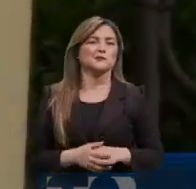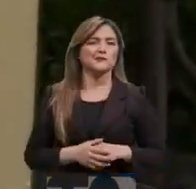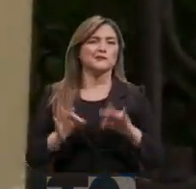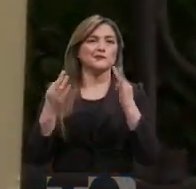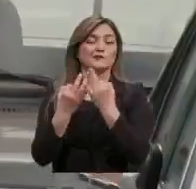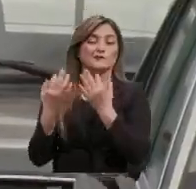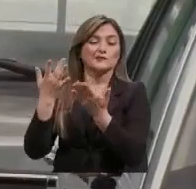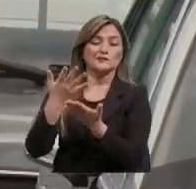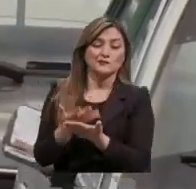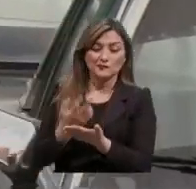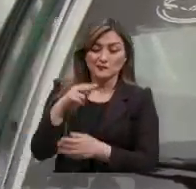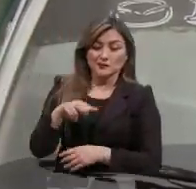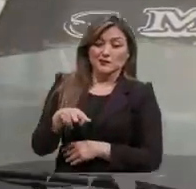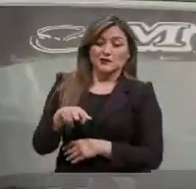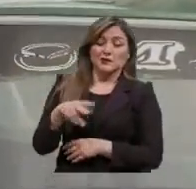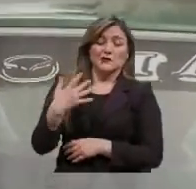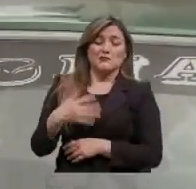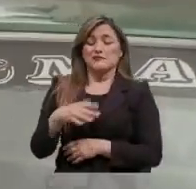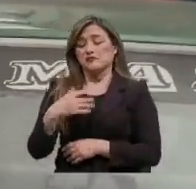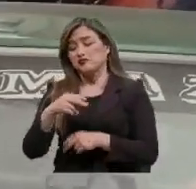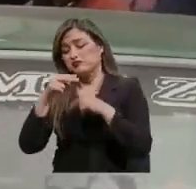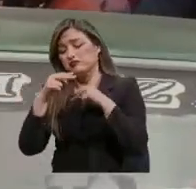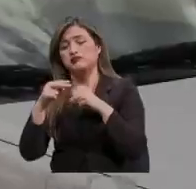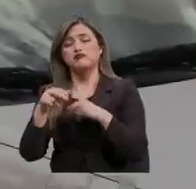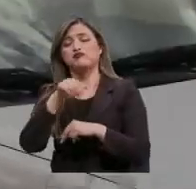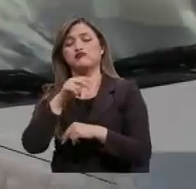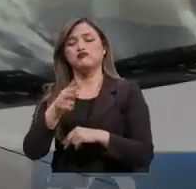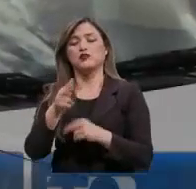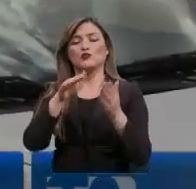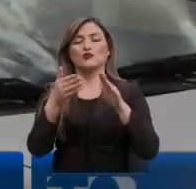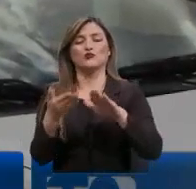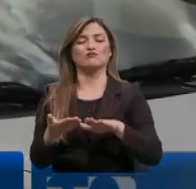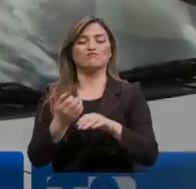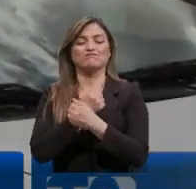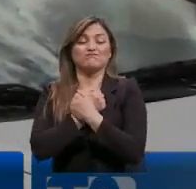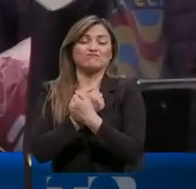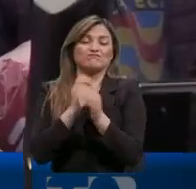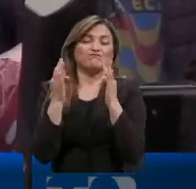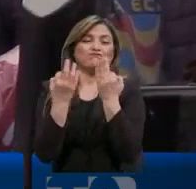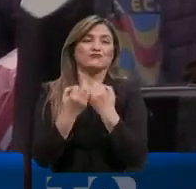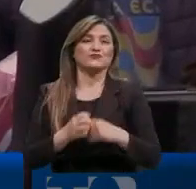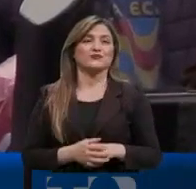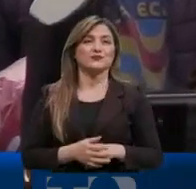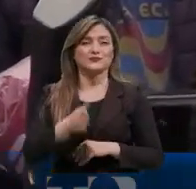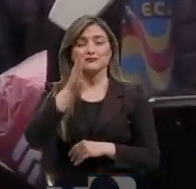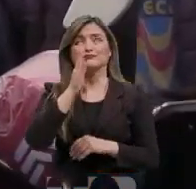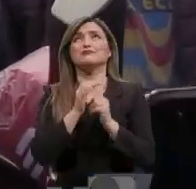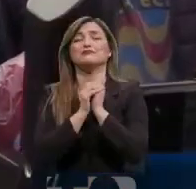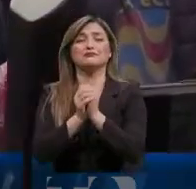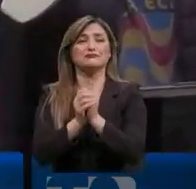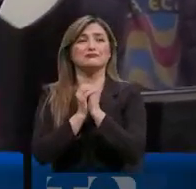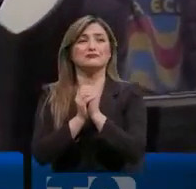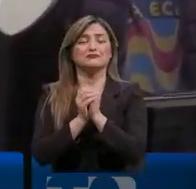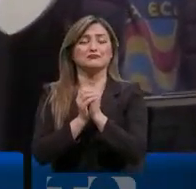occiso llegaron al lugar y constataron que la trágica noticia del asalto les alejaría de uno de los suyos. Dios mío, quedan